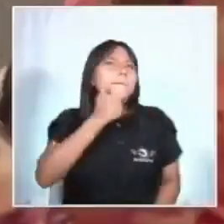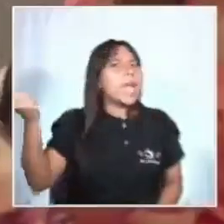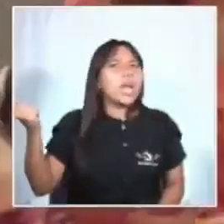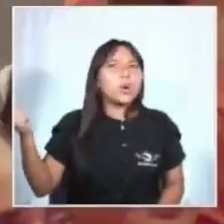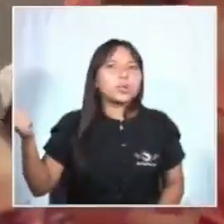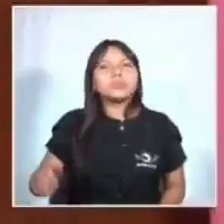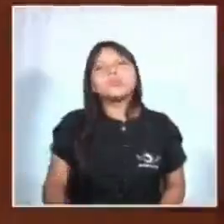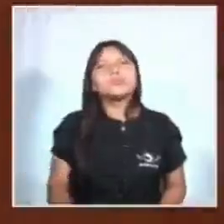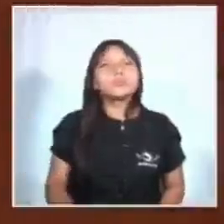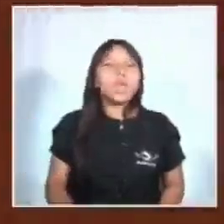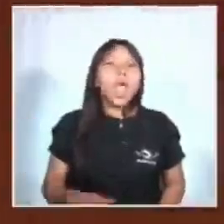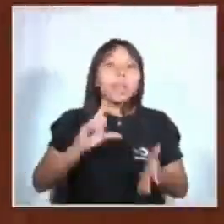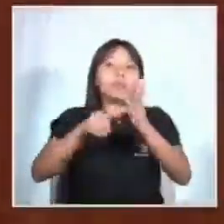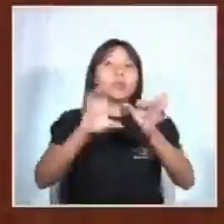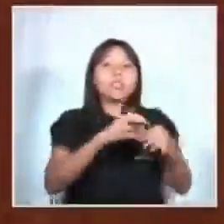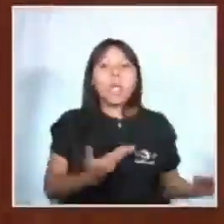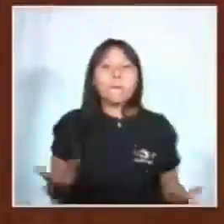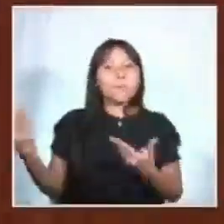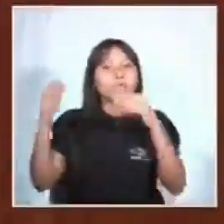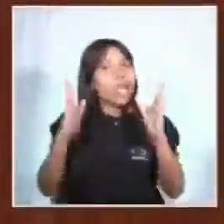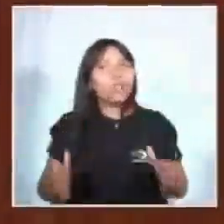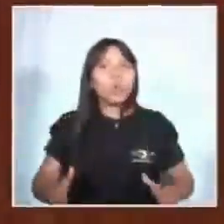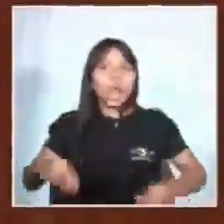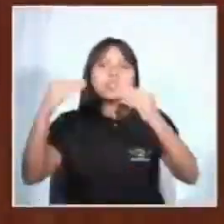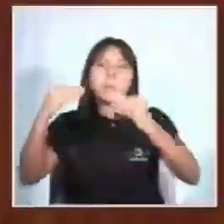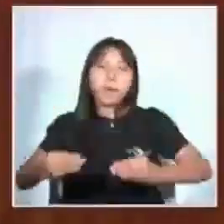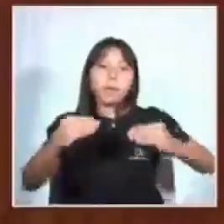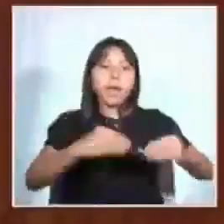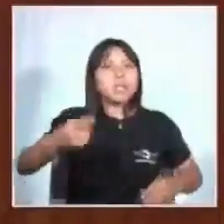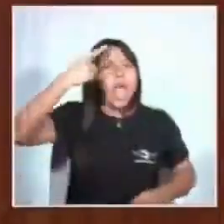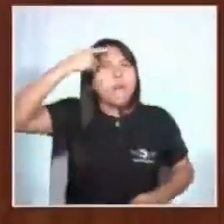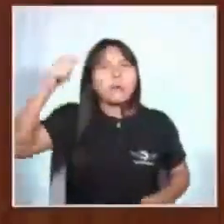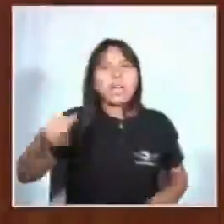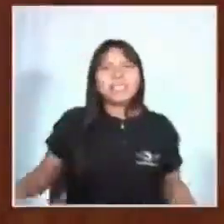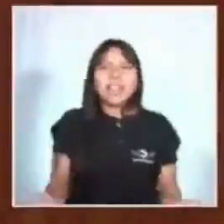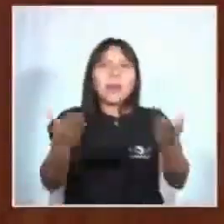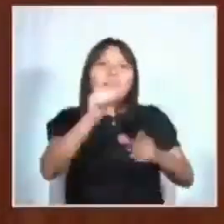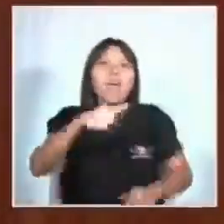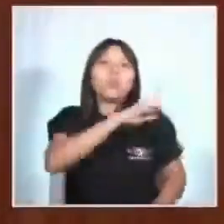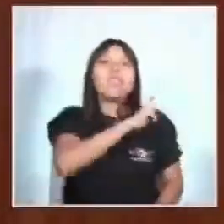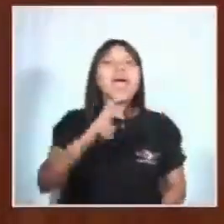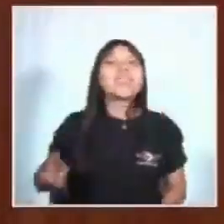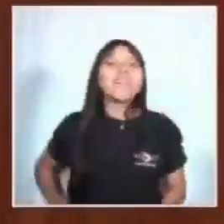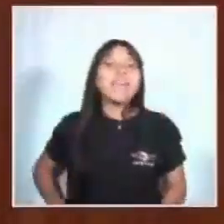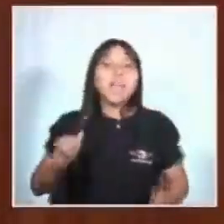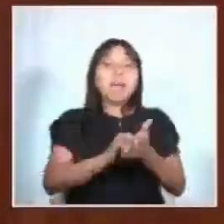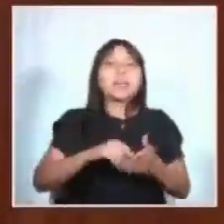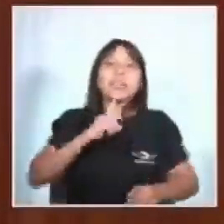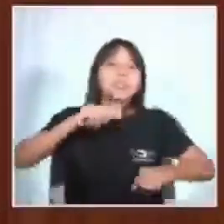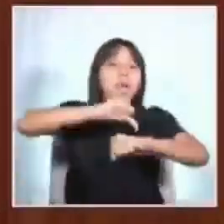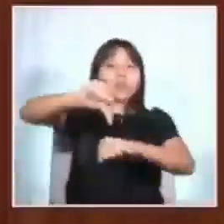de portadoras prepárate, porque se levanta una reina que está